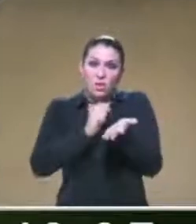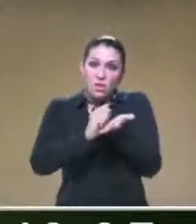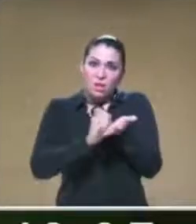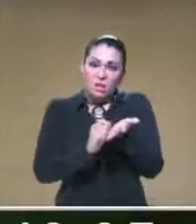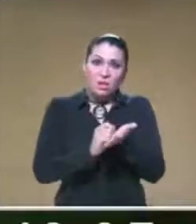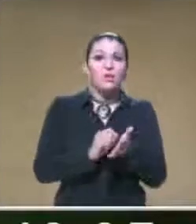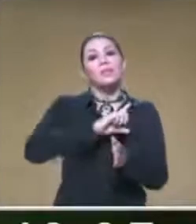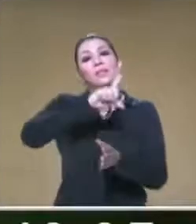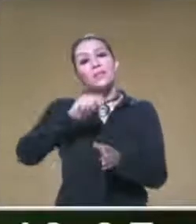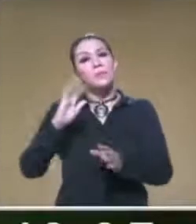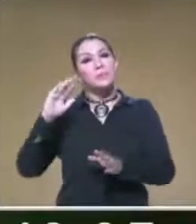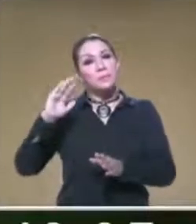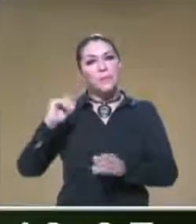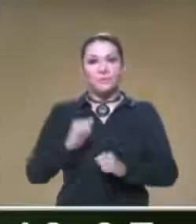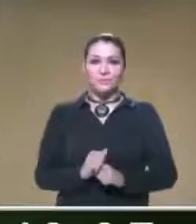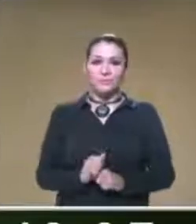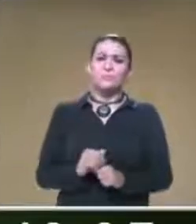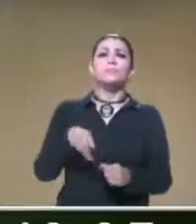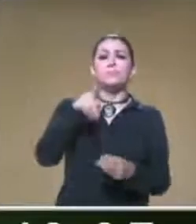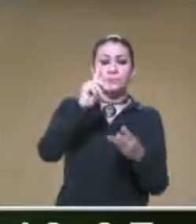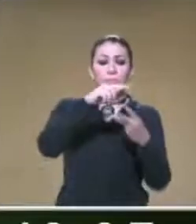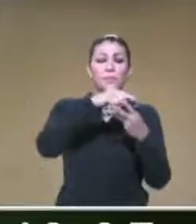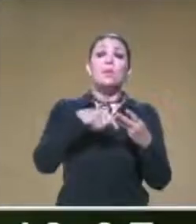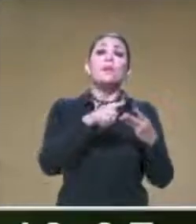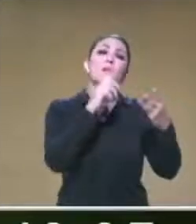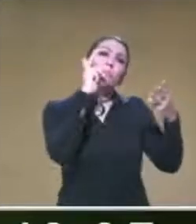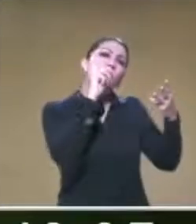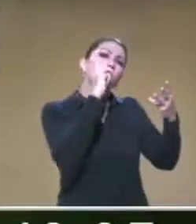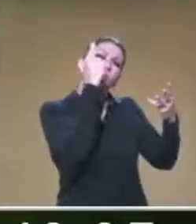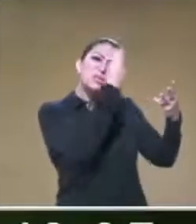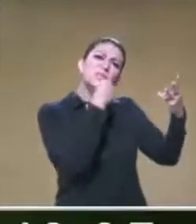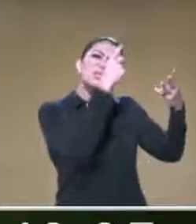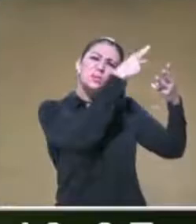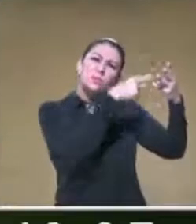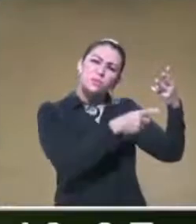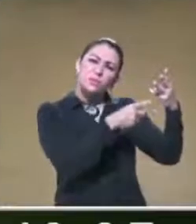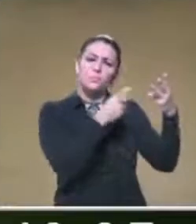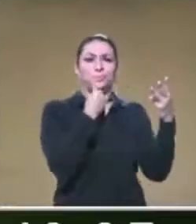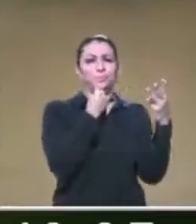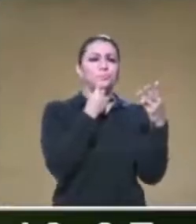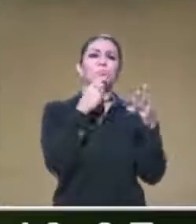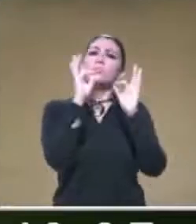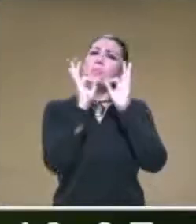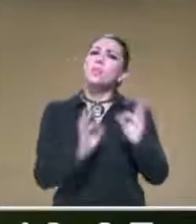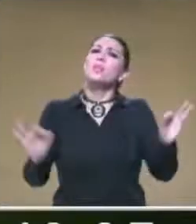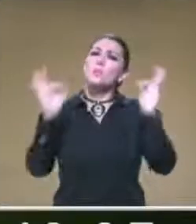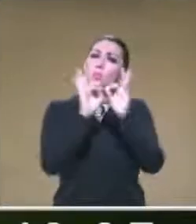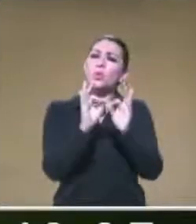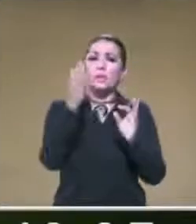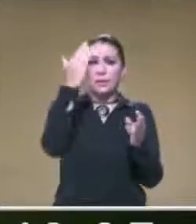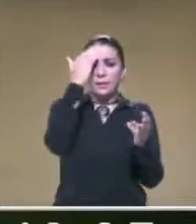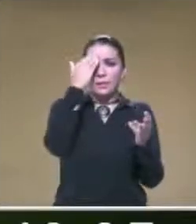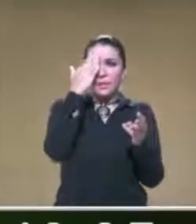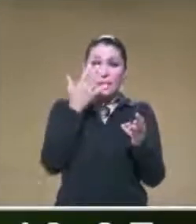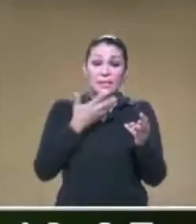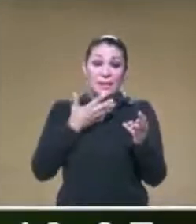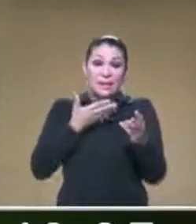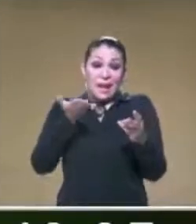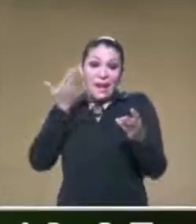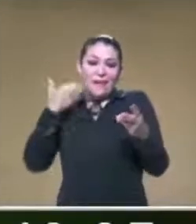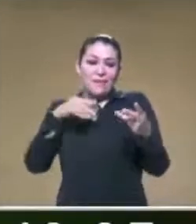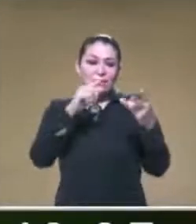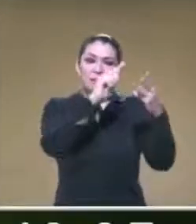a analizar qué cosas debes tomar en cuenta para realizar una entrevista? Las cosas que tú debes tomar en cuenta son